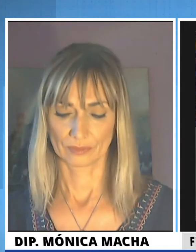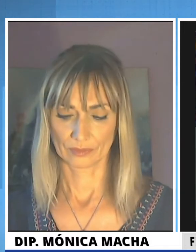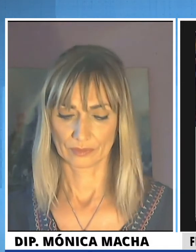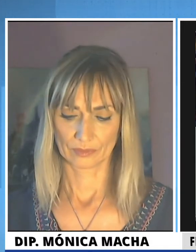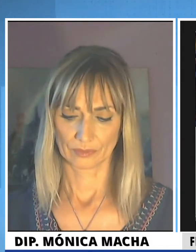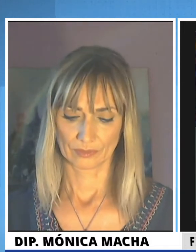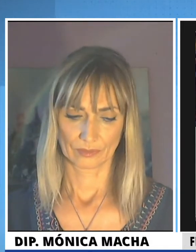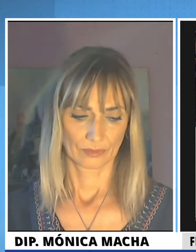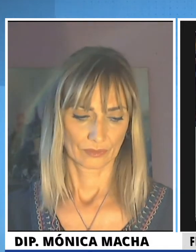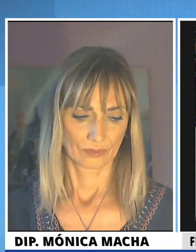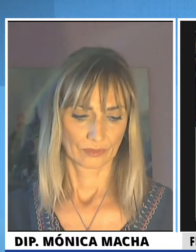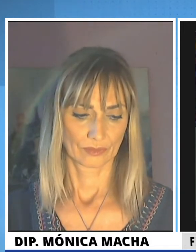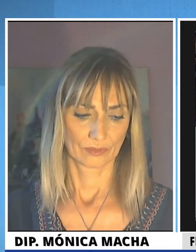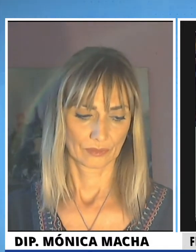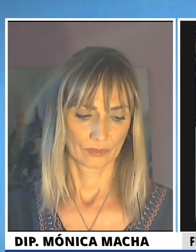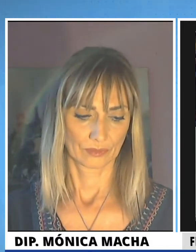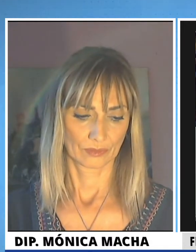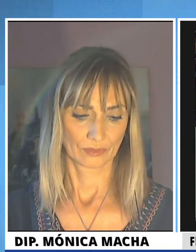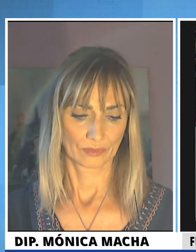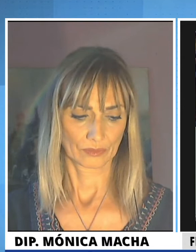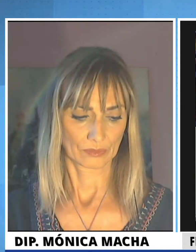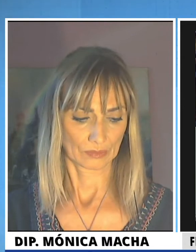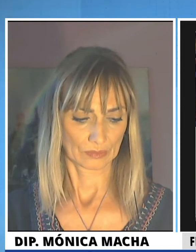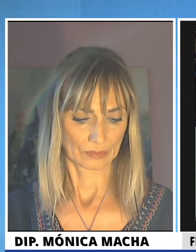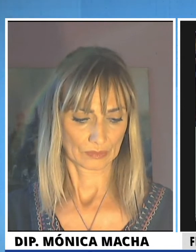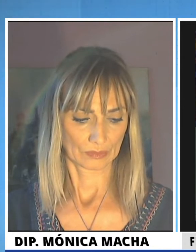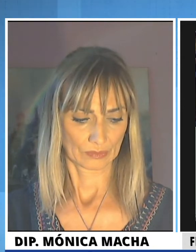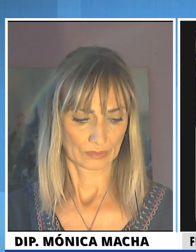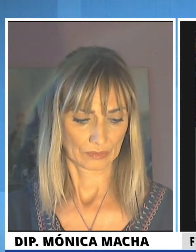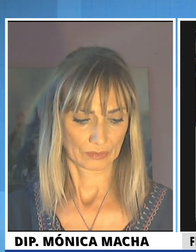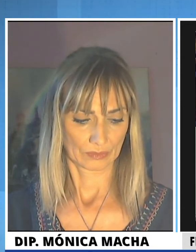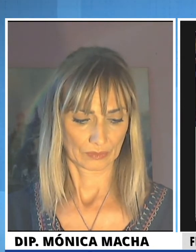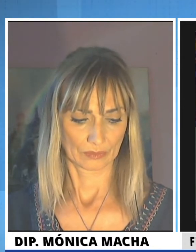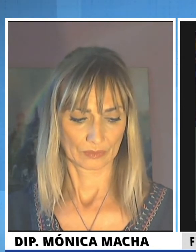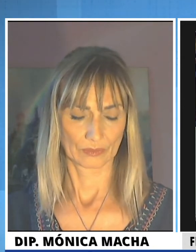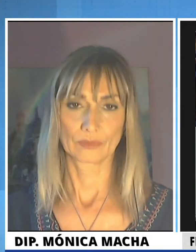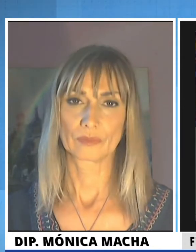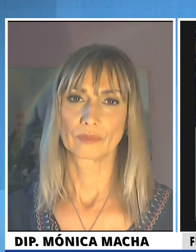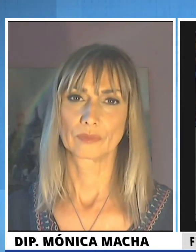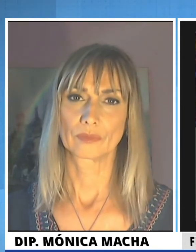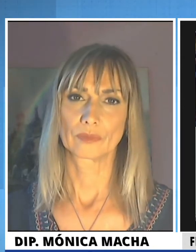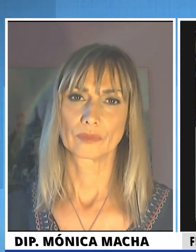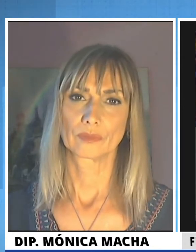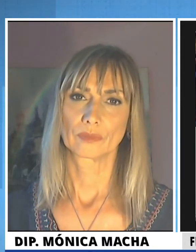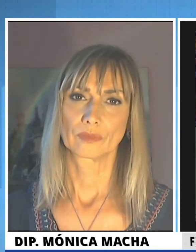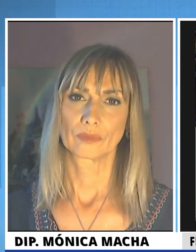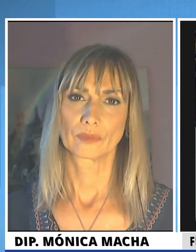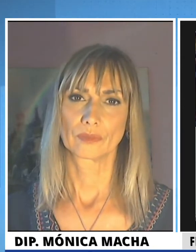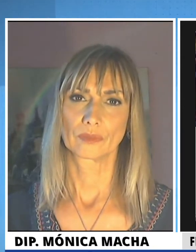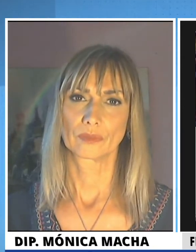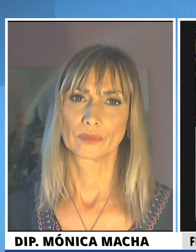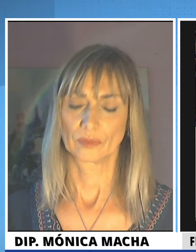vinculados a violencia por motivos de género. Entonces había un primer objetivo que era poder hacer como una mirada general de todos